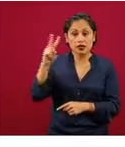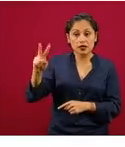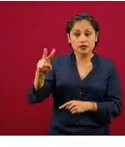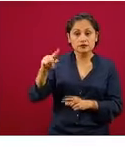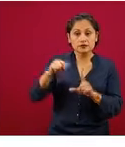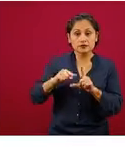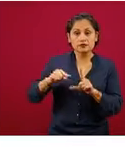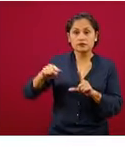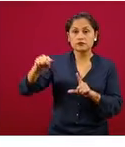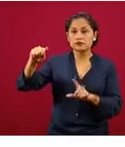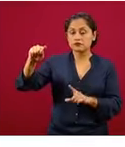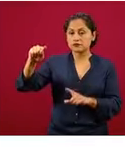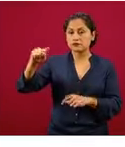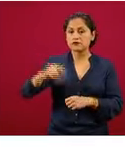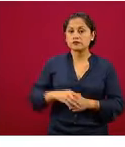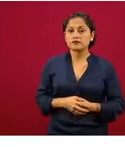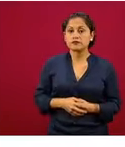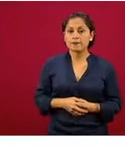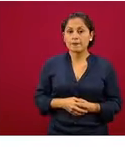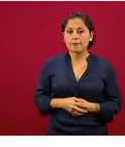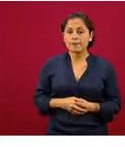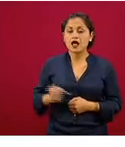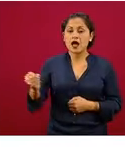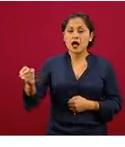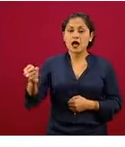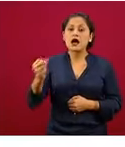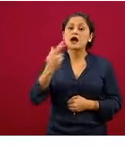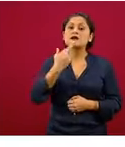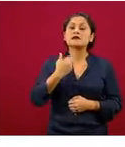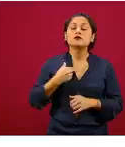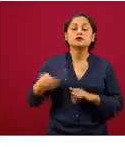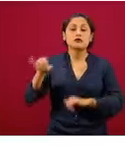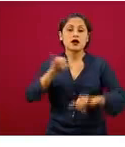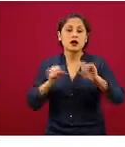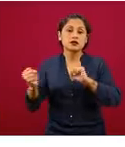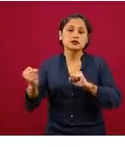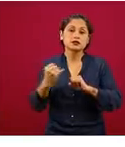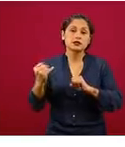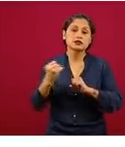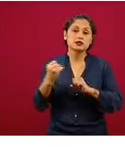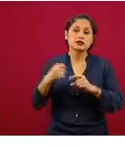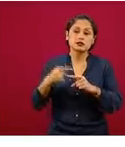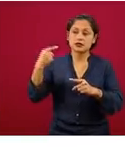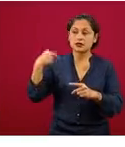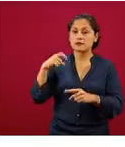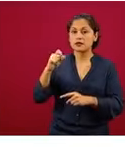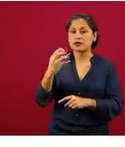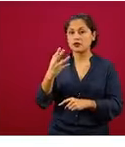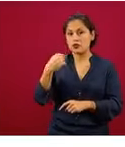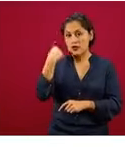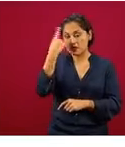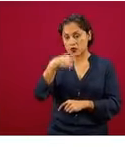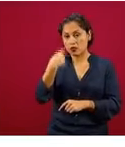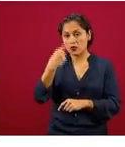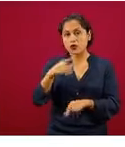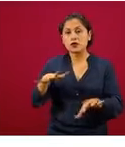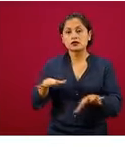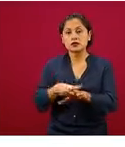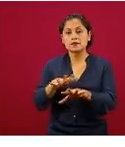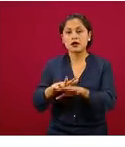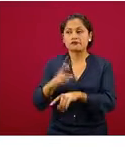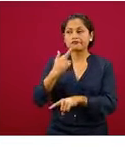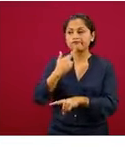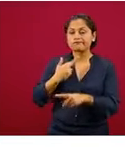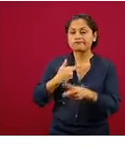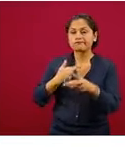la tendencia de confirmación para periodos de 24 horas, como se han ido